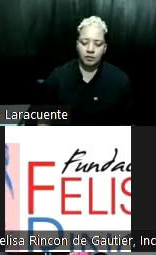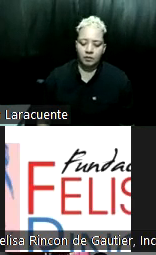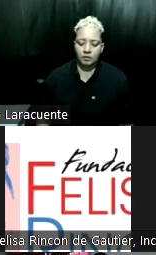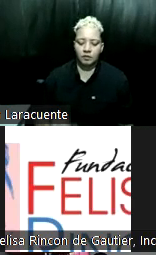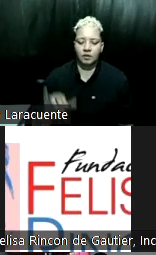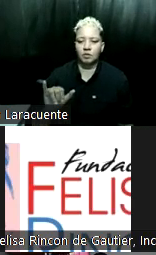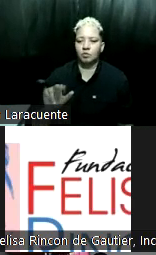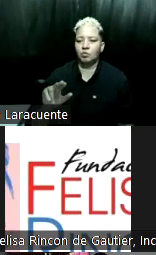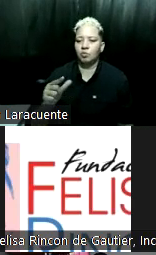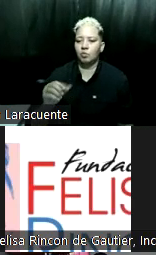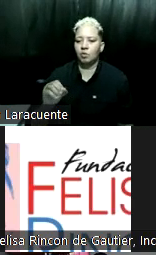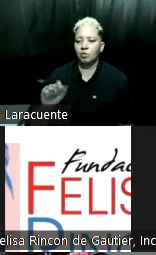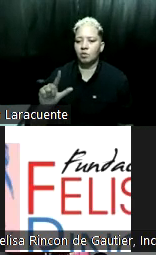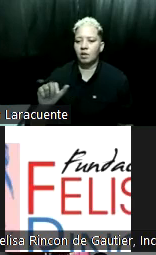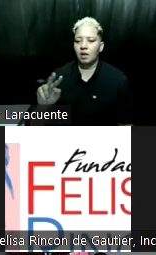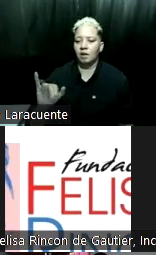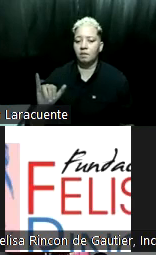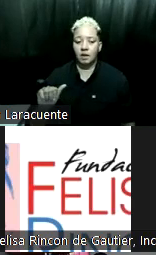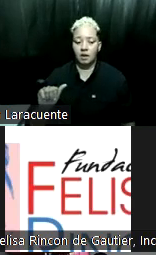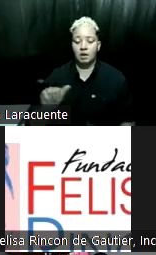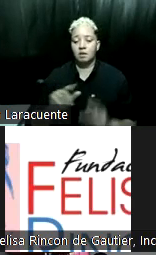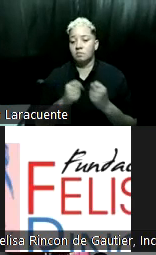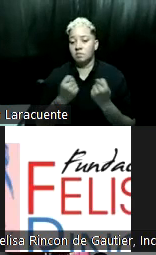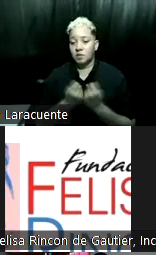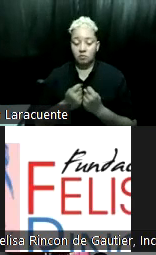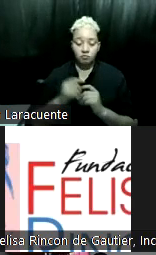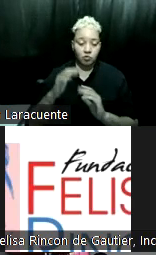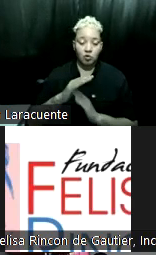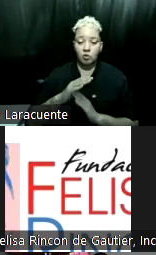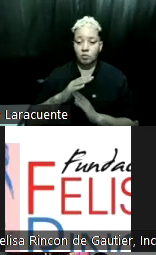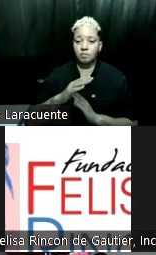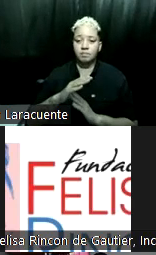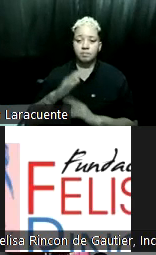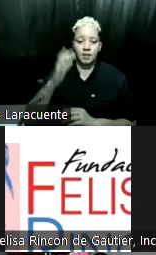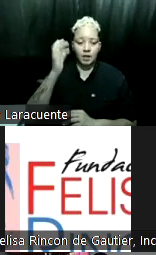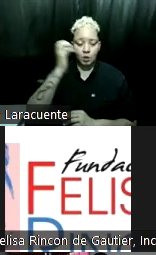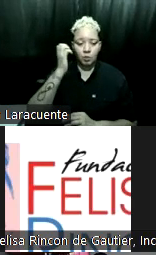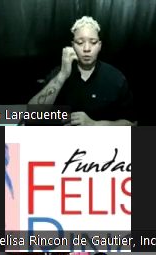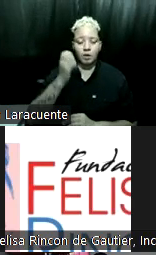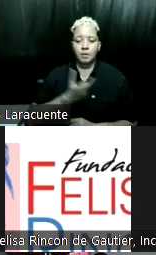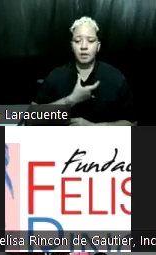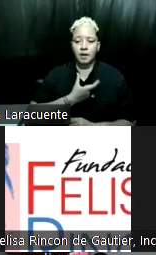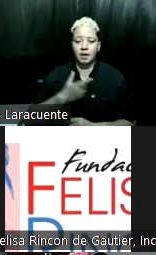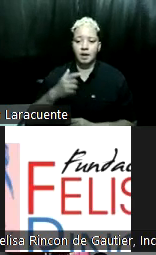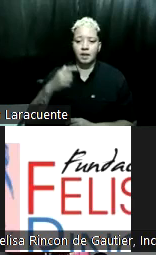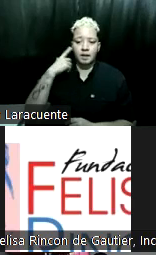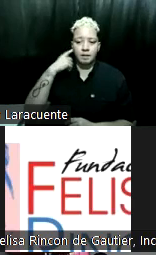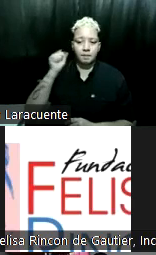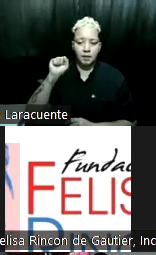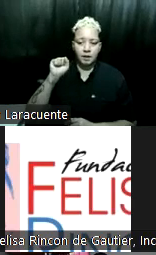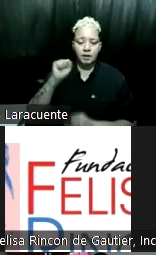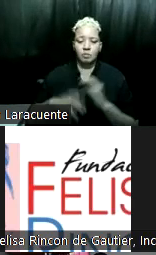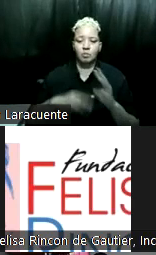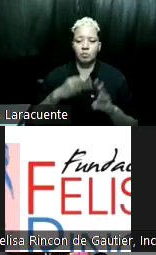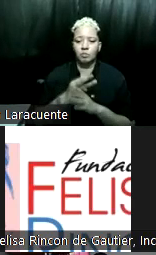la década de 1970 en Europa y obtiene la medalla de plata en el